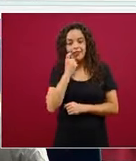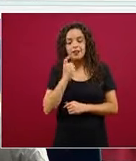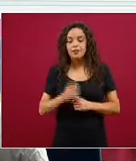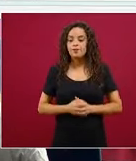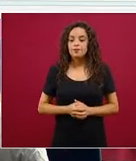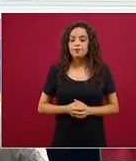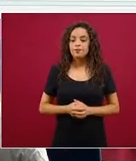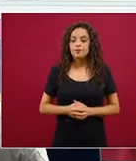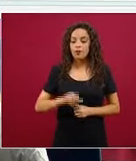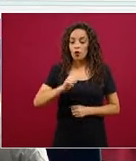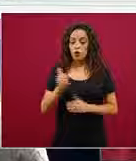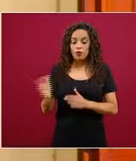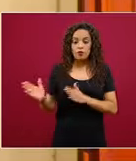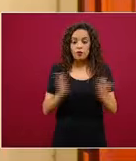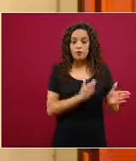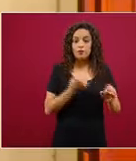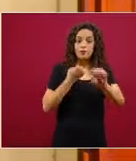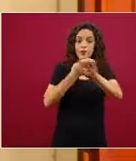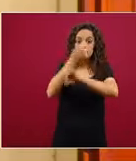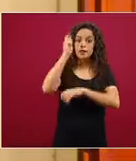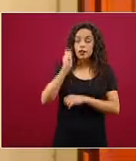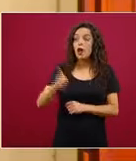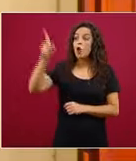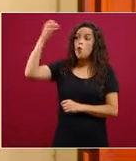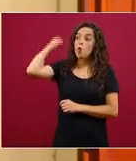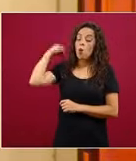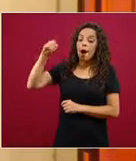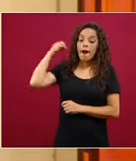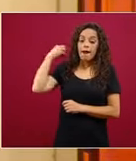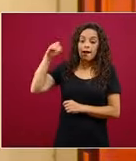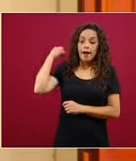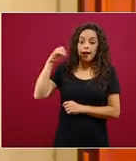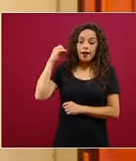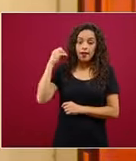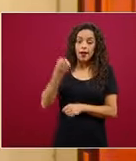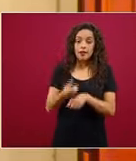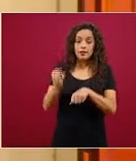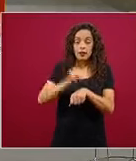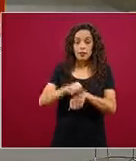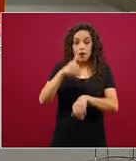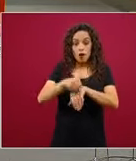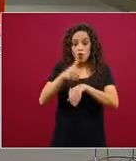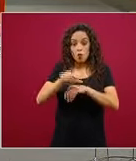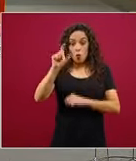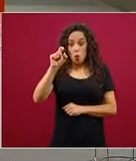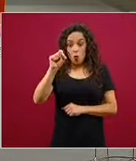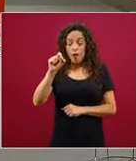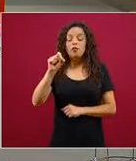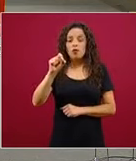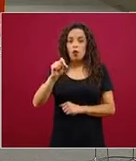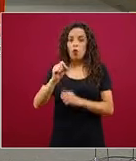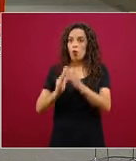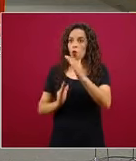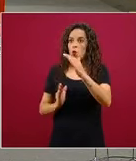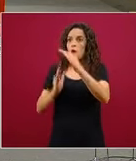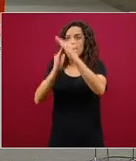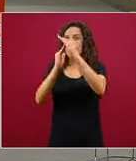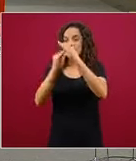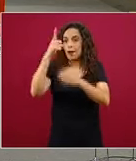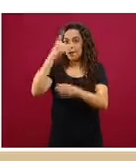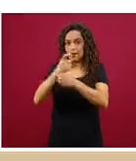precisamente Oaxaca. Vean, un incremento en su transmisión a partir de la semana 20, llega un primer pico en la 23, luego pareciera